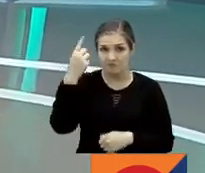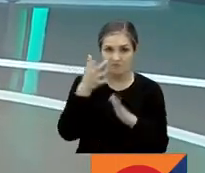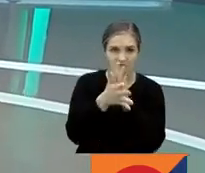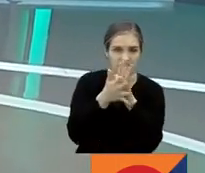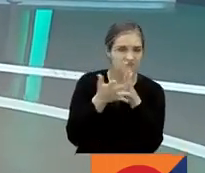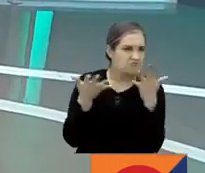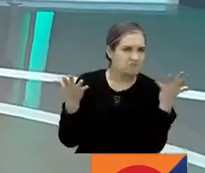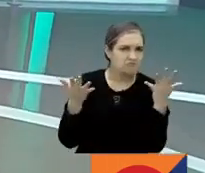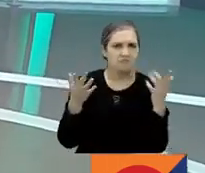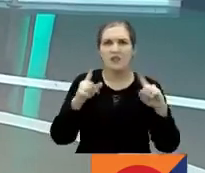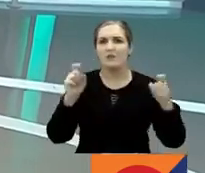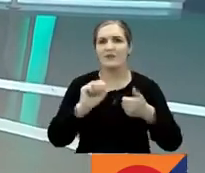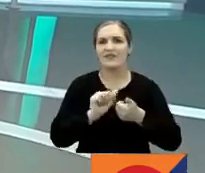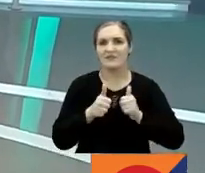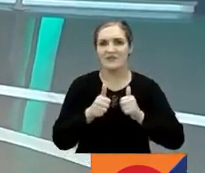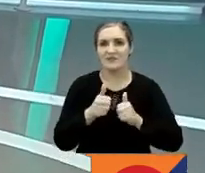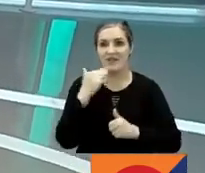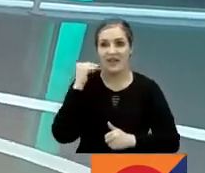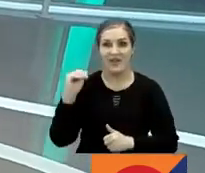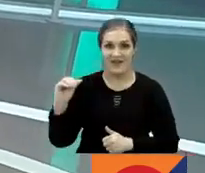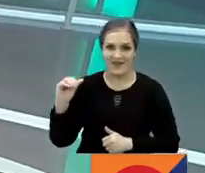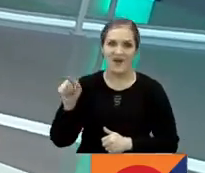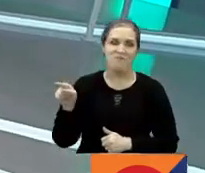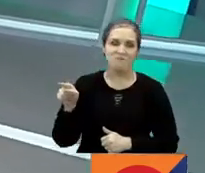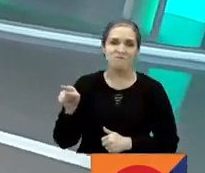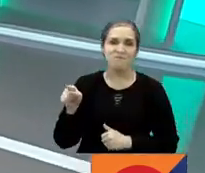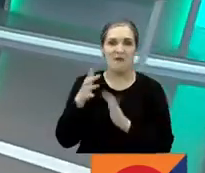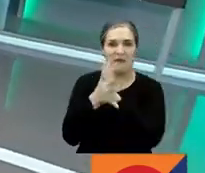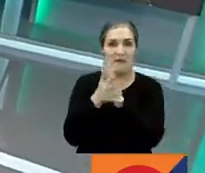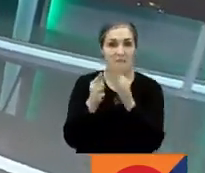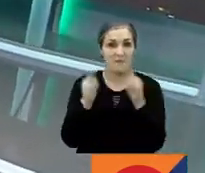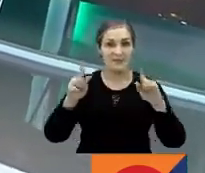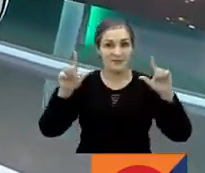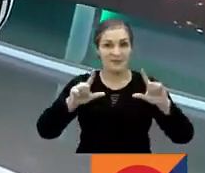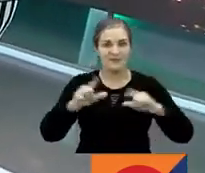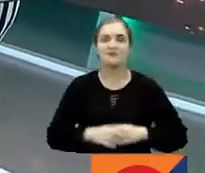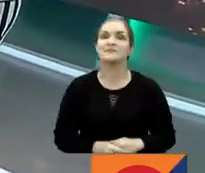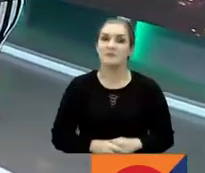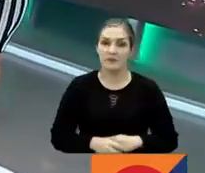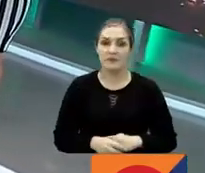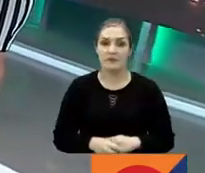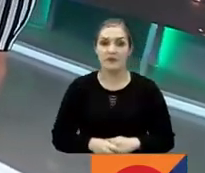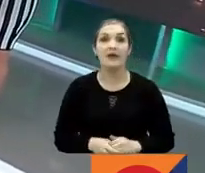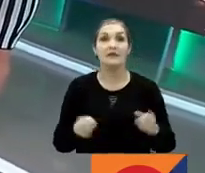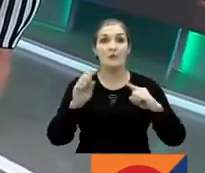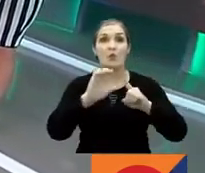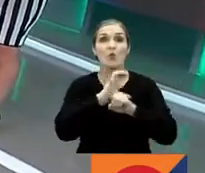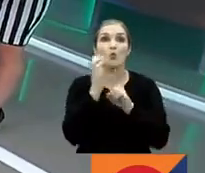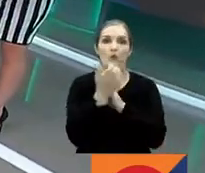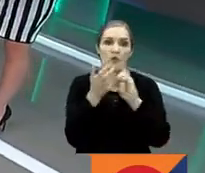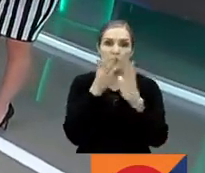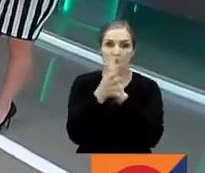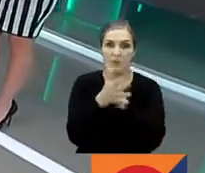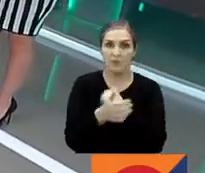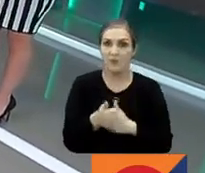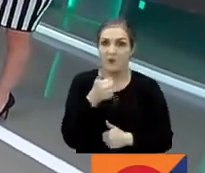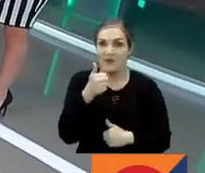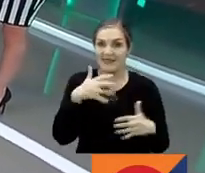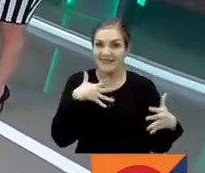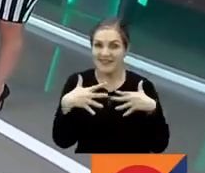la información deportiva con nuestro compañero Camilo Pérez, que nos tiene detalles sobre Tokio. Así es, y en Cultura atentos porque hay buenas noticias para los amantes del teatro.